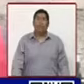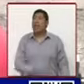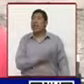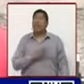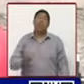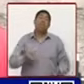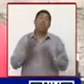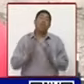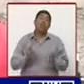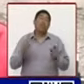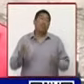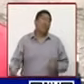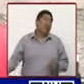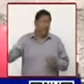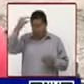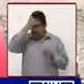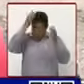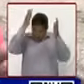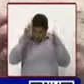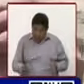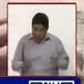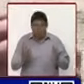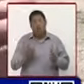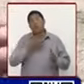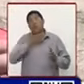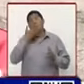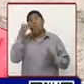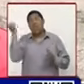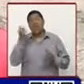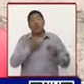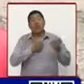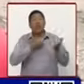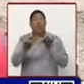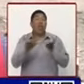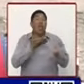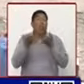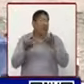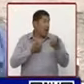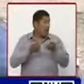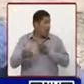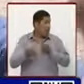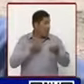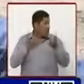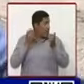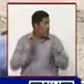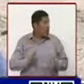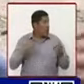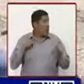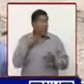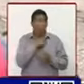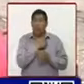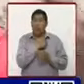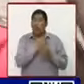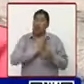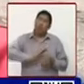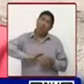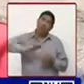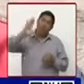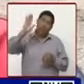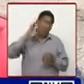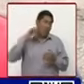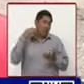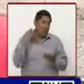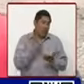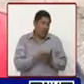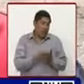Mismos salteños, vamos a remozar, vamos a brindar un mejor servicio administrativo. Estamos con el muro perimetral